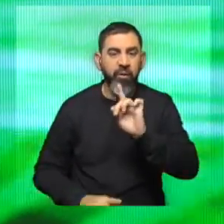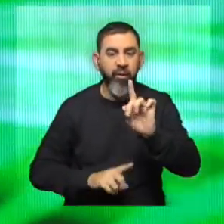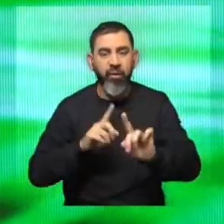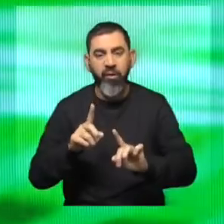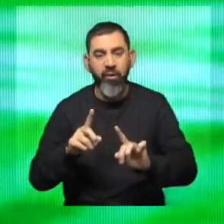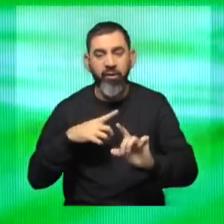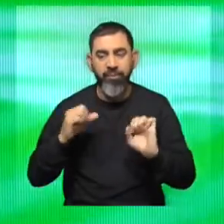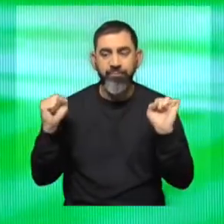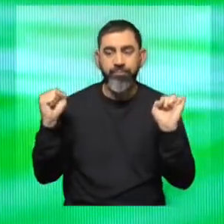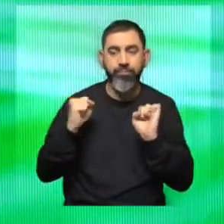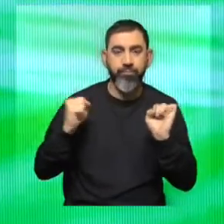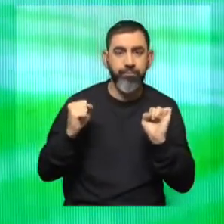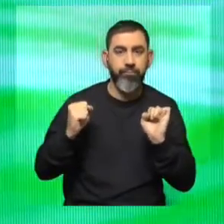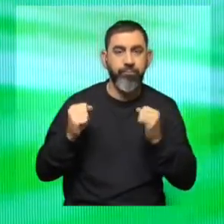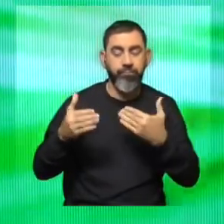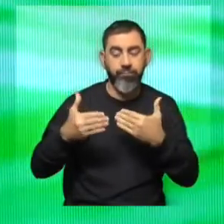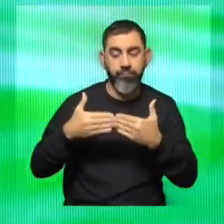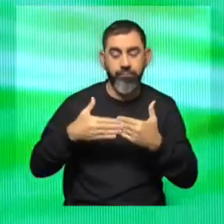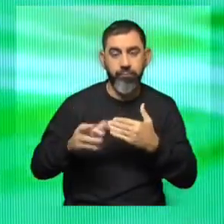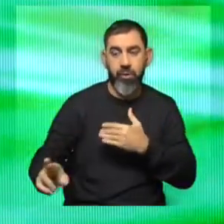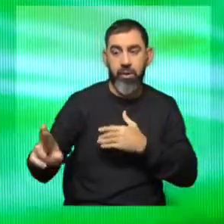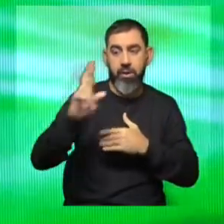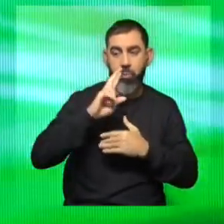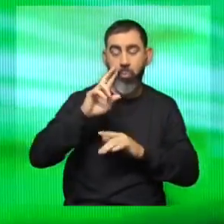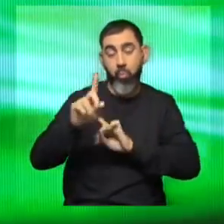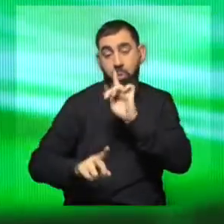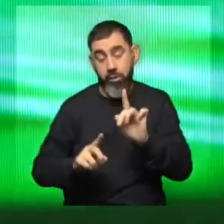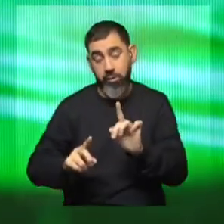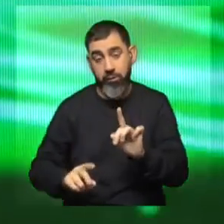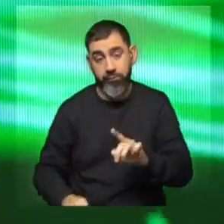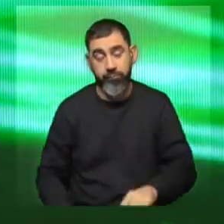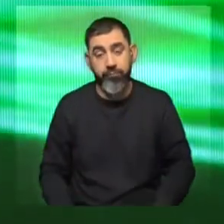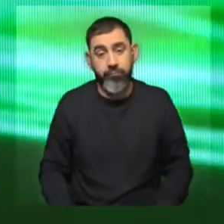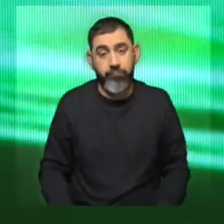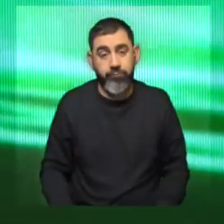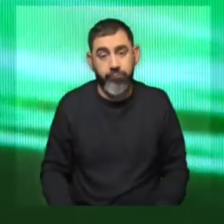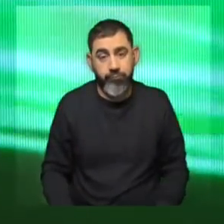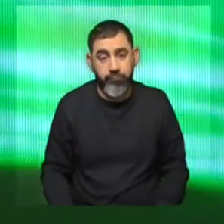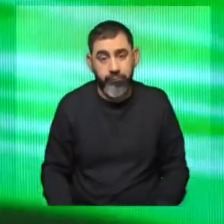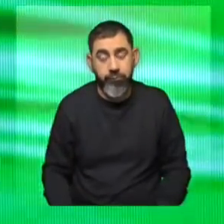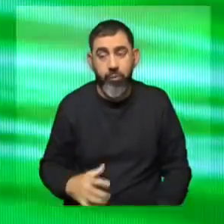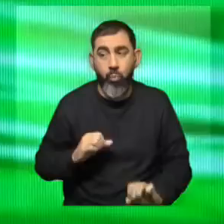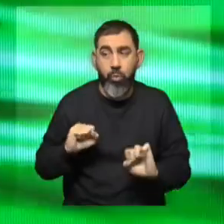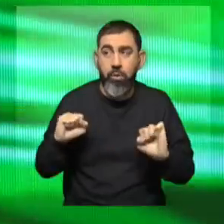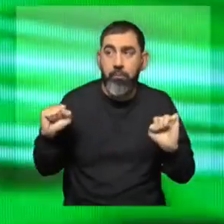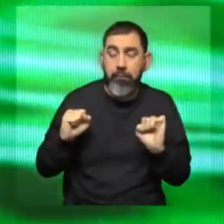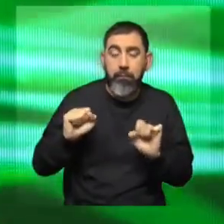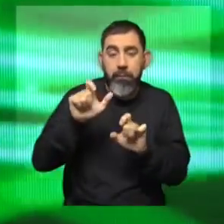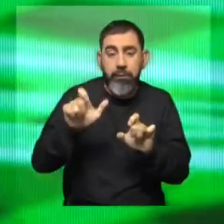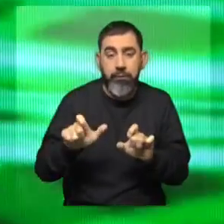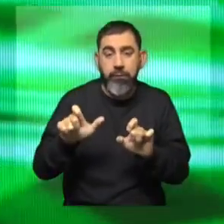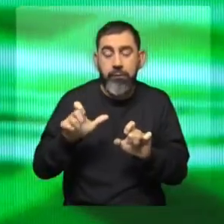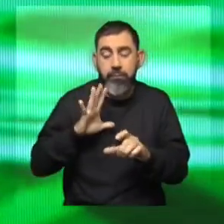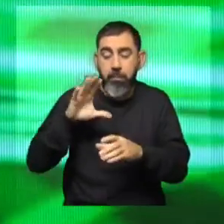nos da temor y nos da miedo por las respuestas que puedan que pueda tener esa persona porque uno la puede intimidar la puede este